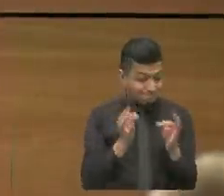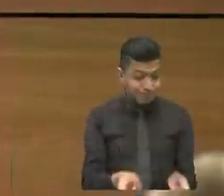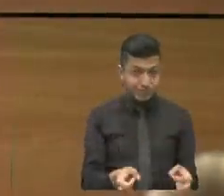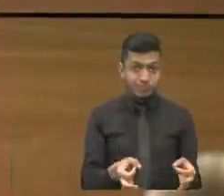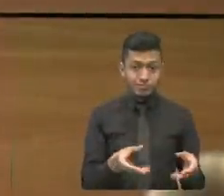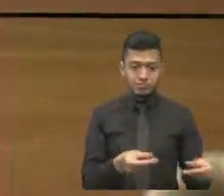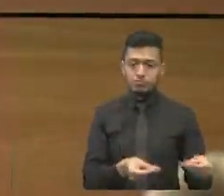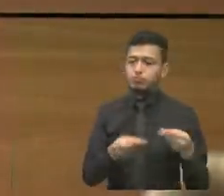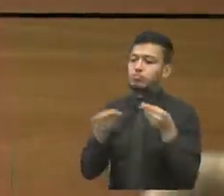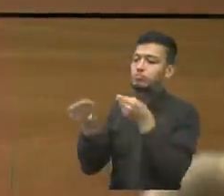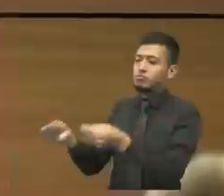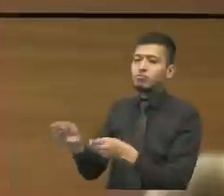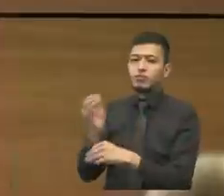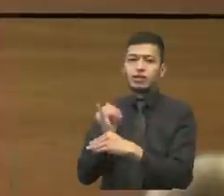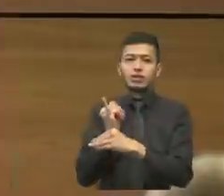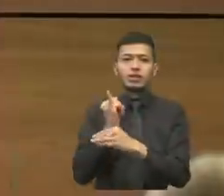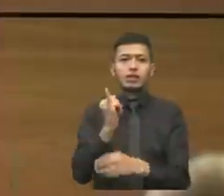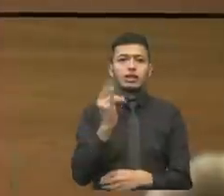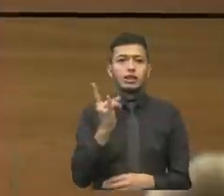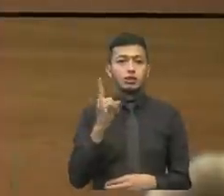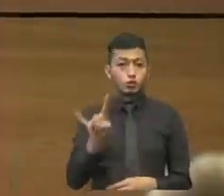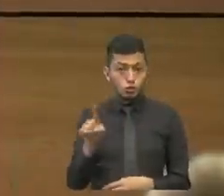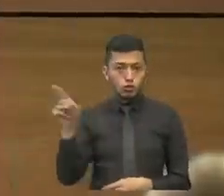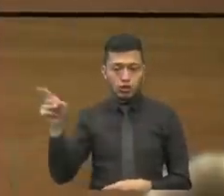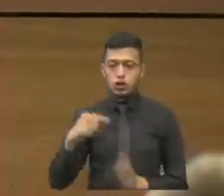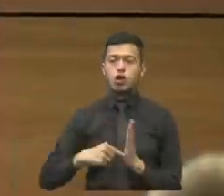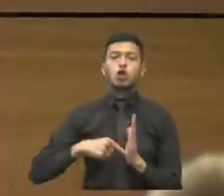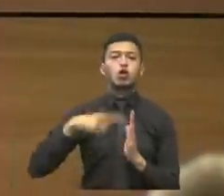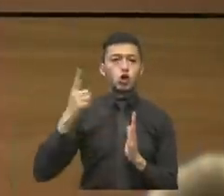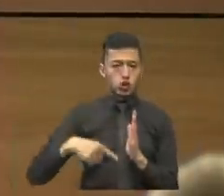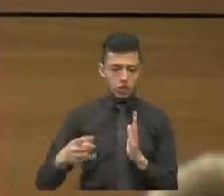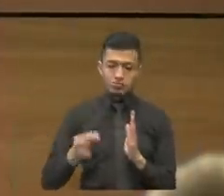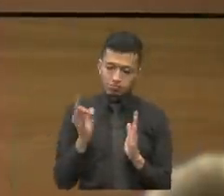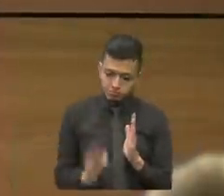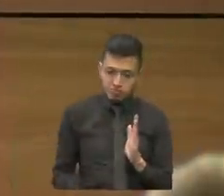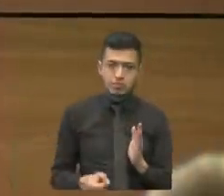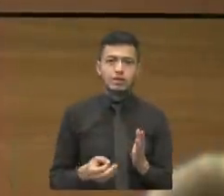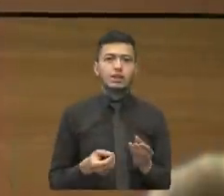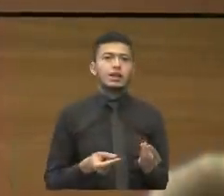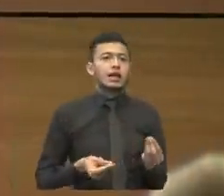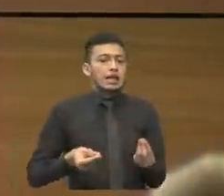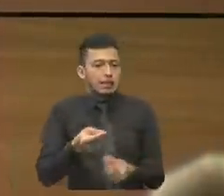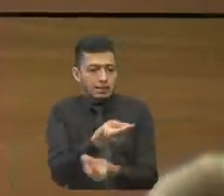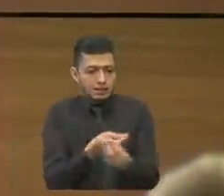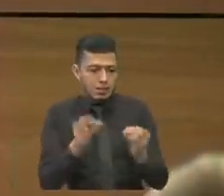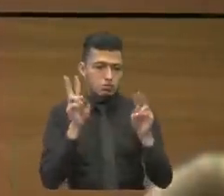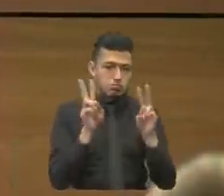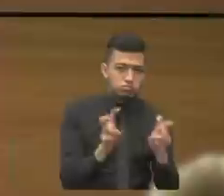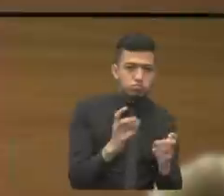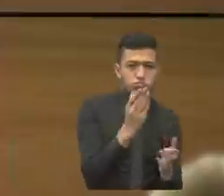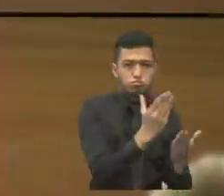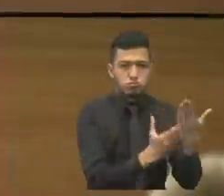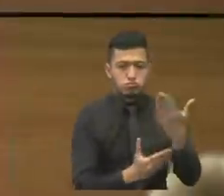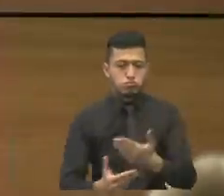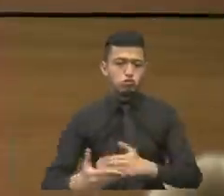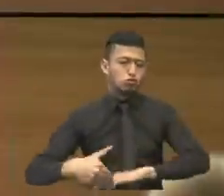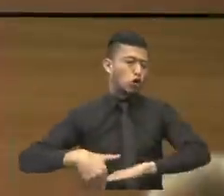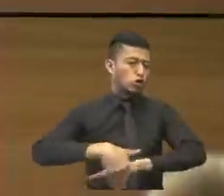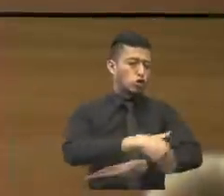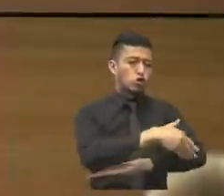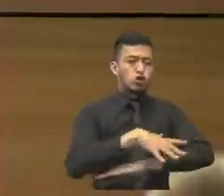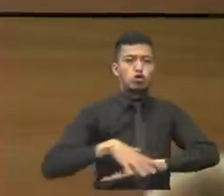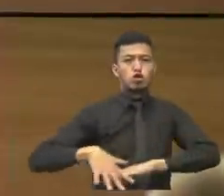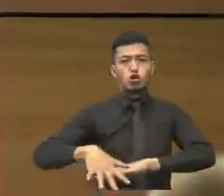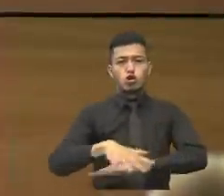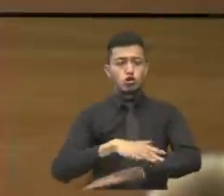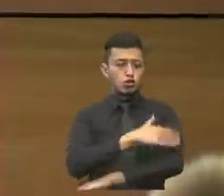IDU contratará definitivamente los estudios y diseños de todo el corredor, desde la 24